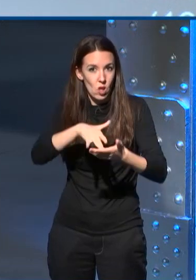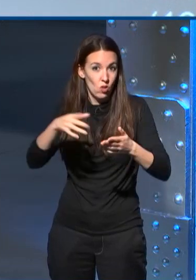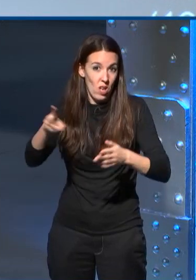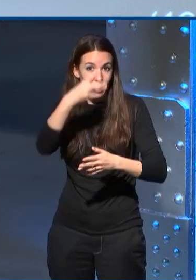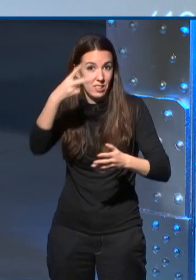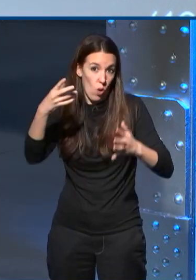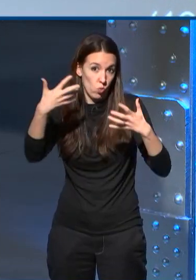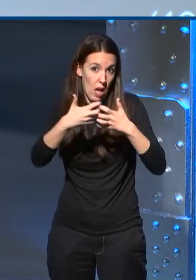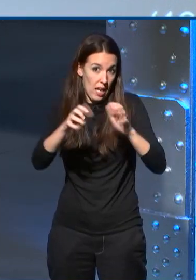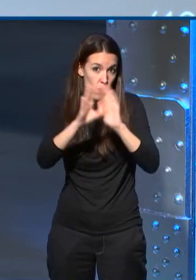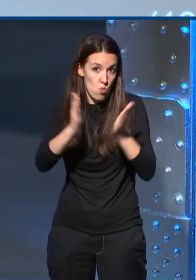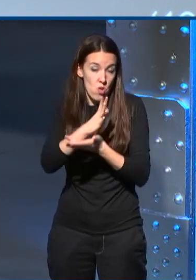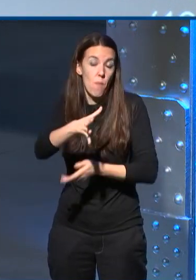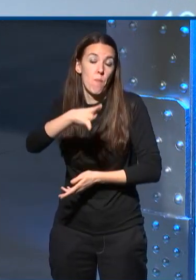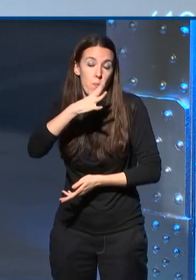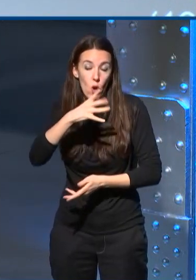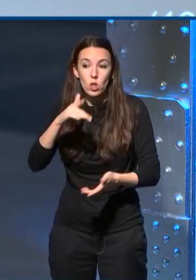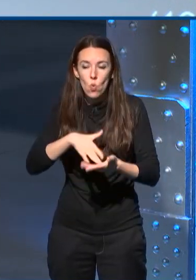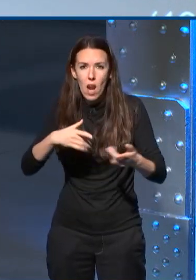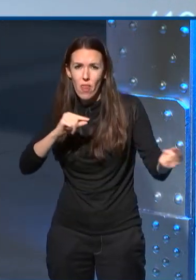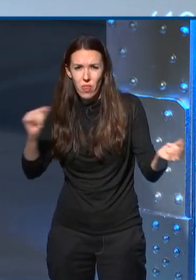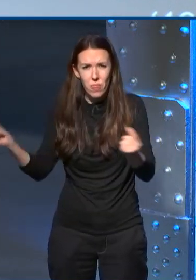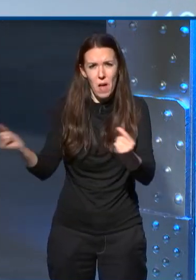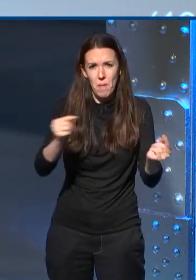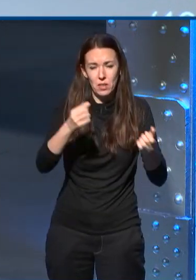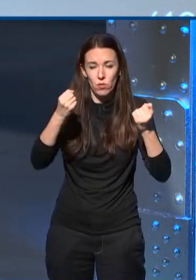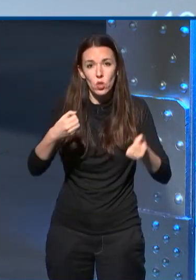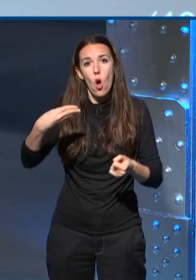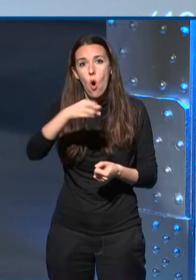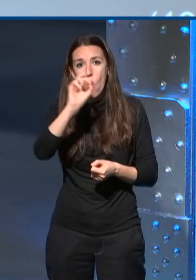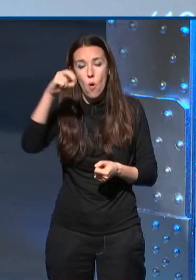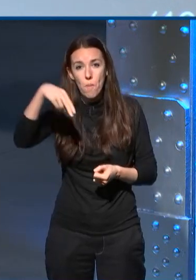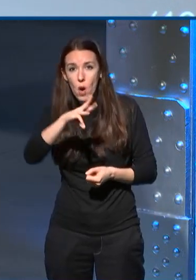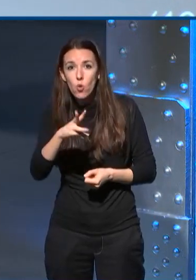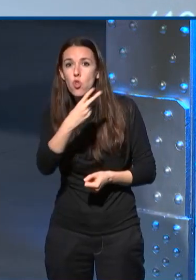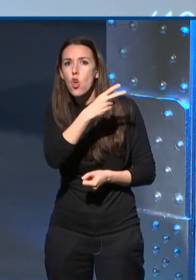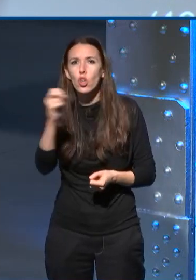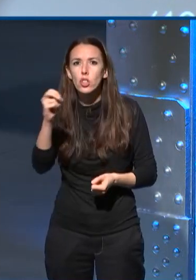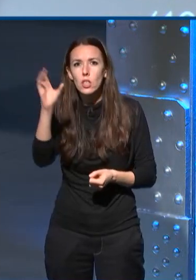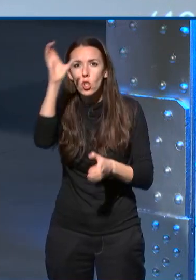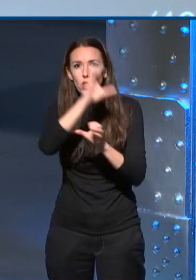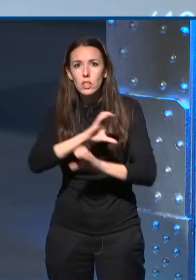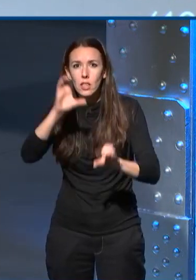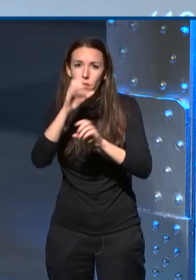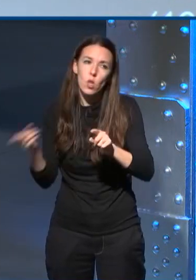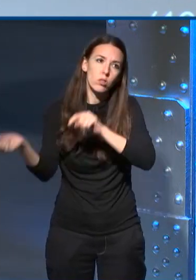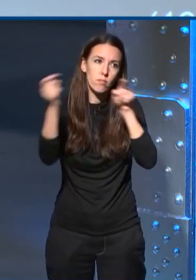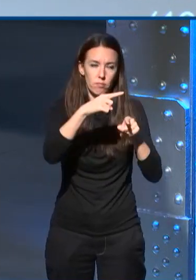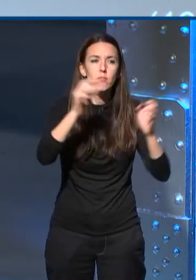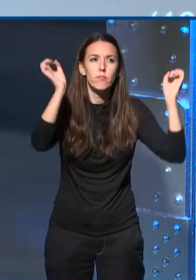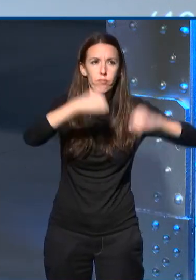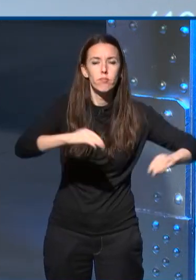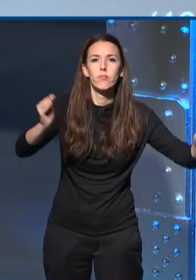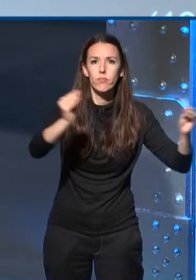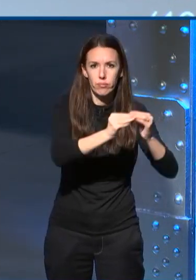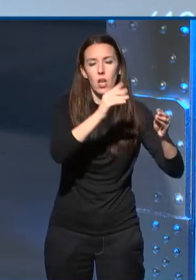Guerra Mundial. Entonces hubo una disputa muy grande, pero von Braun con 200 científicos se pasó directamente al bando estadounidense. Y